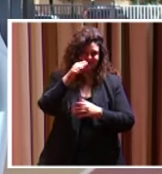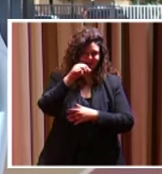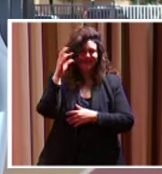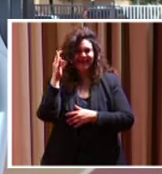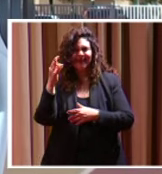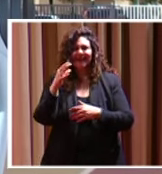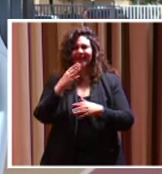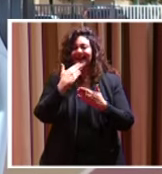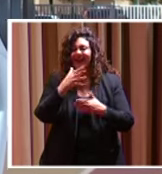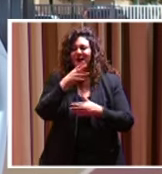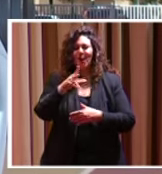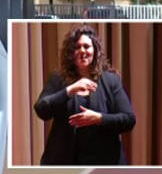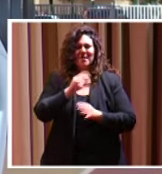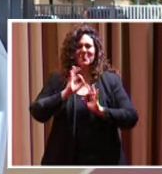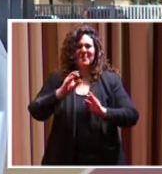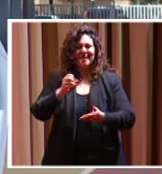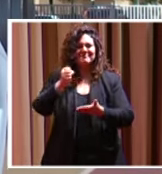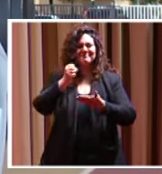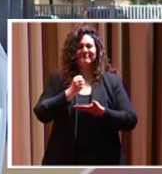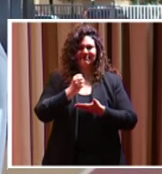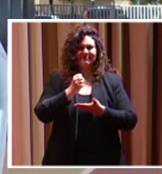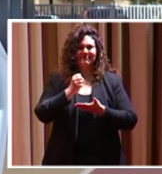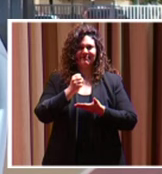otorgarme esta distinción tan especial.